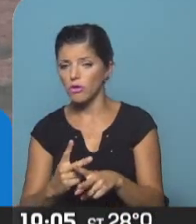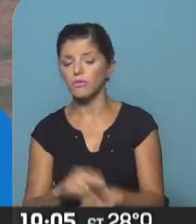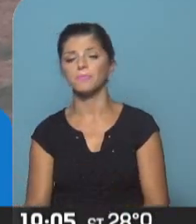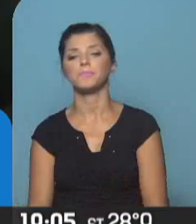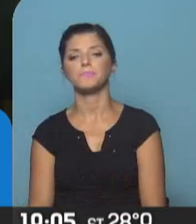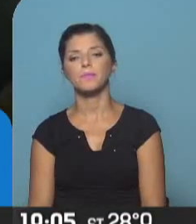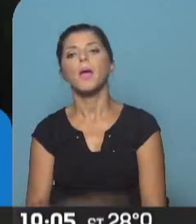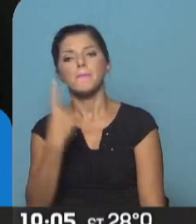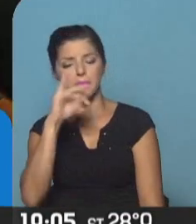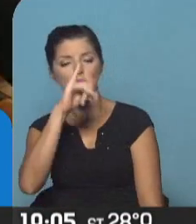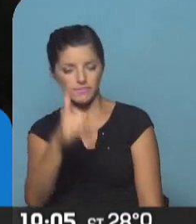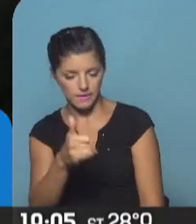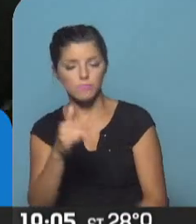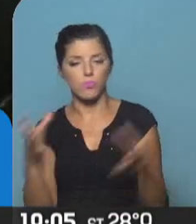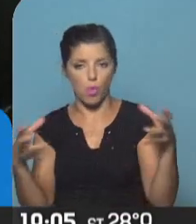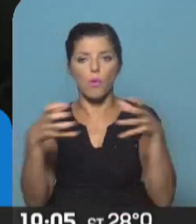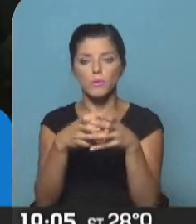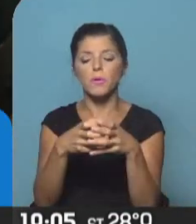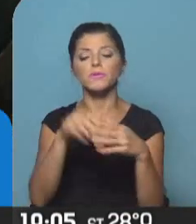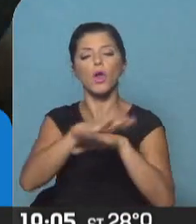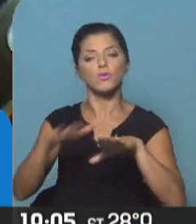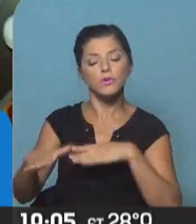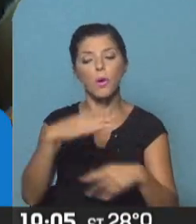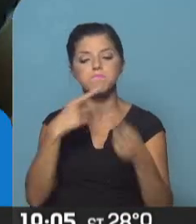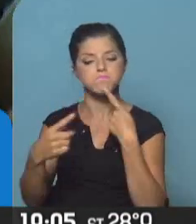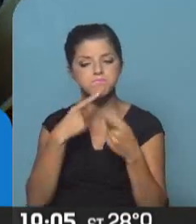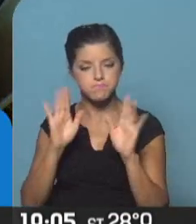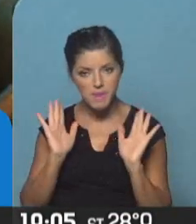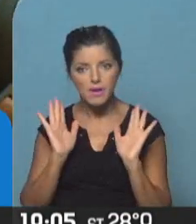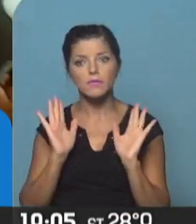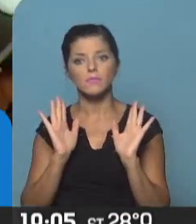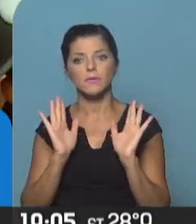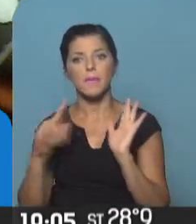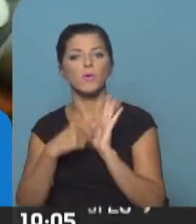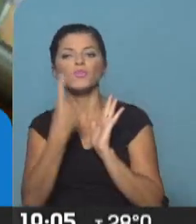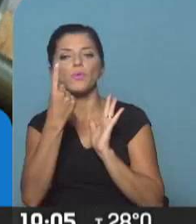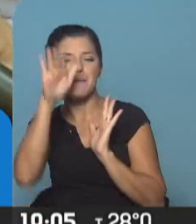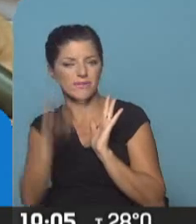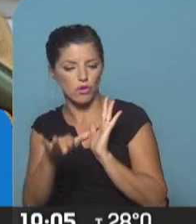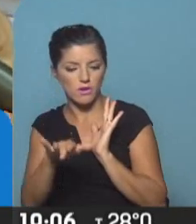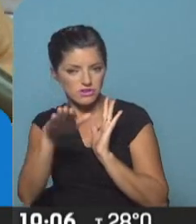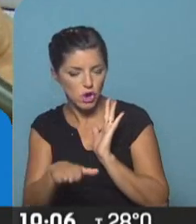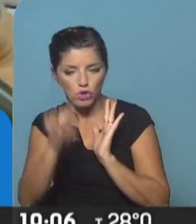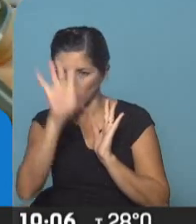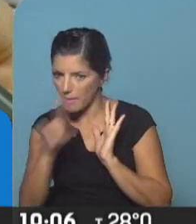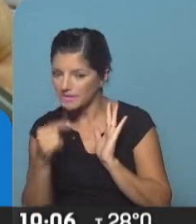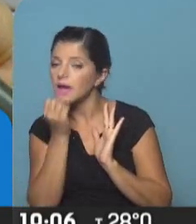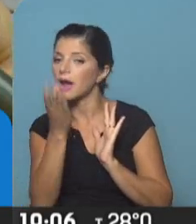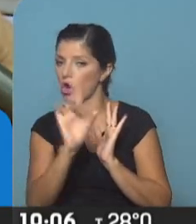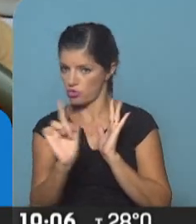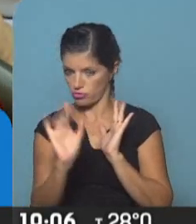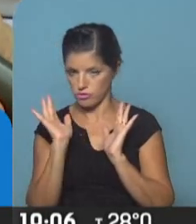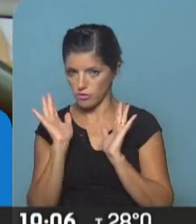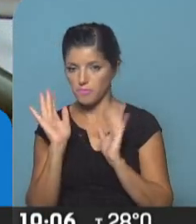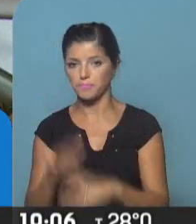las cámaras Gesell que se realizaron, que no significa que sean hechos acá de este imputado, son esas cámaras Gesell,